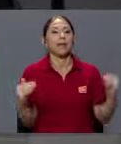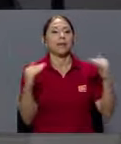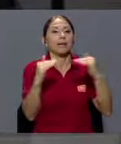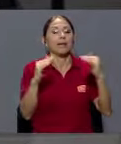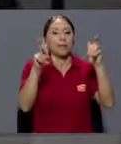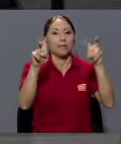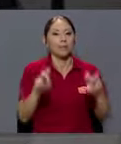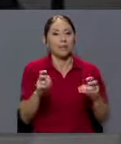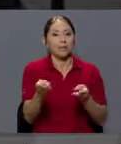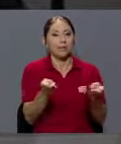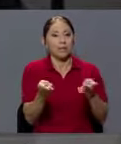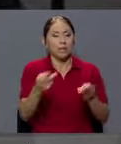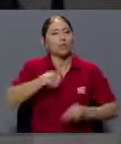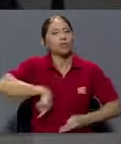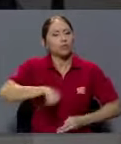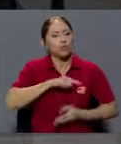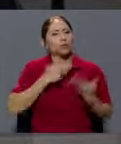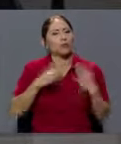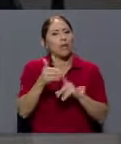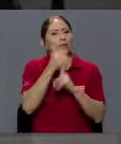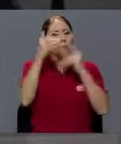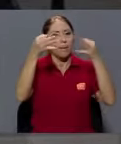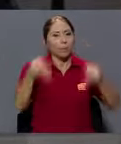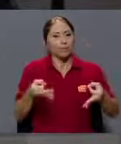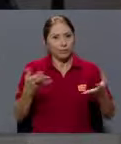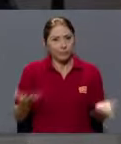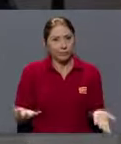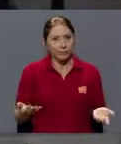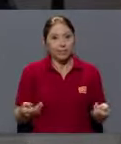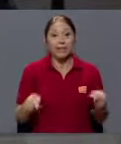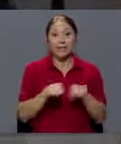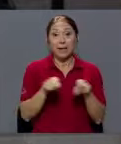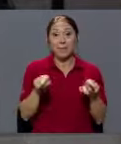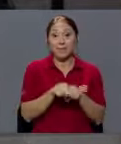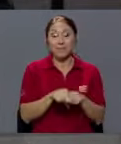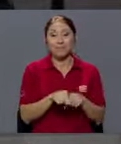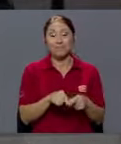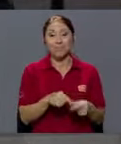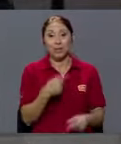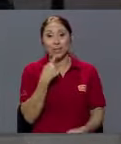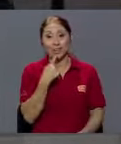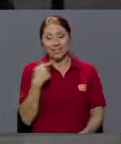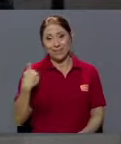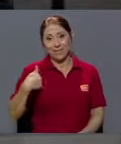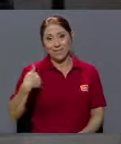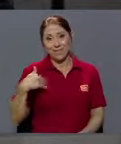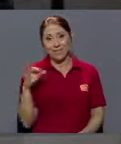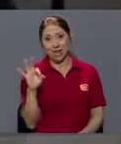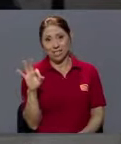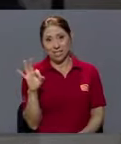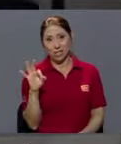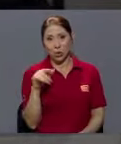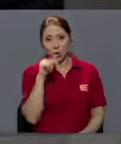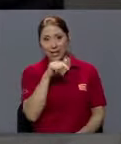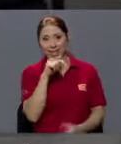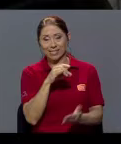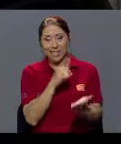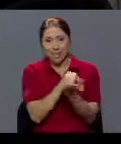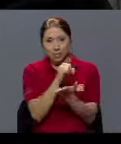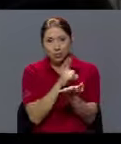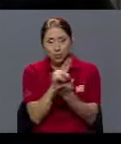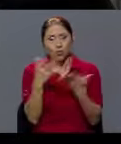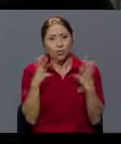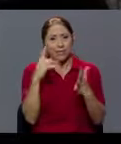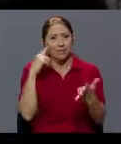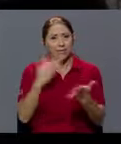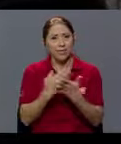nivel de la prueba de bachillerato tomamos una serie de medidas. Y aquí hay algo que también en el estudio que Francisco retoma, se